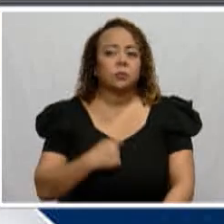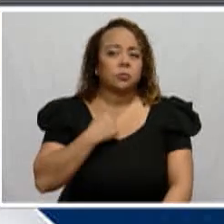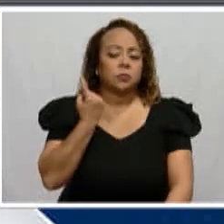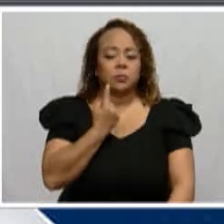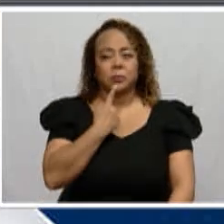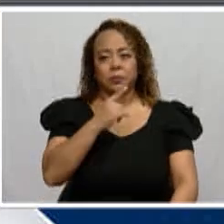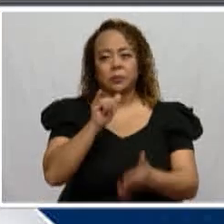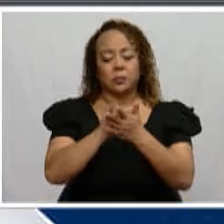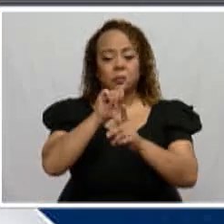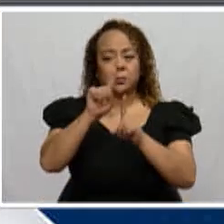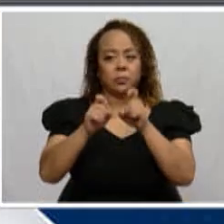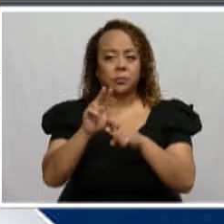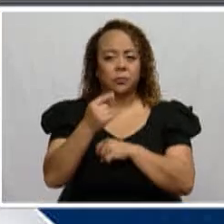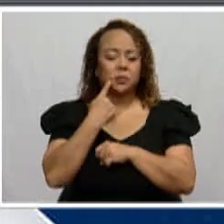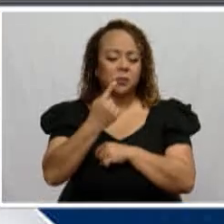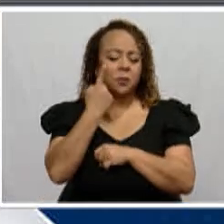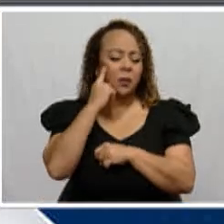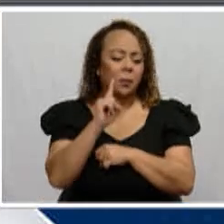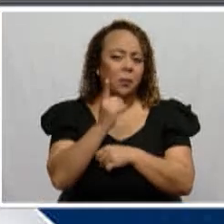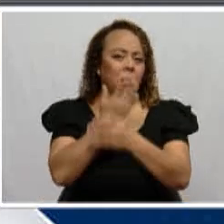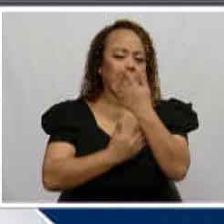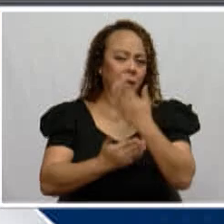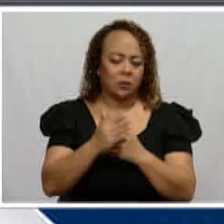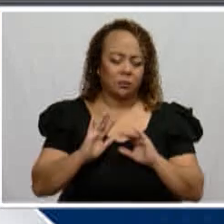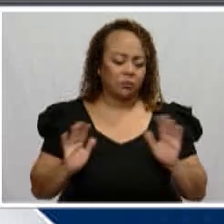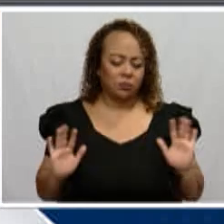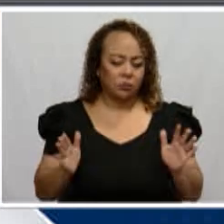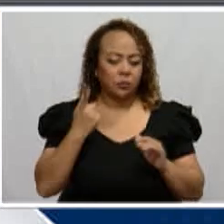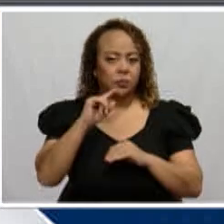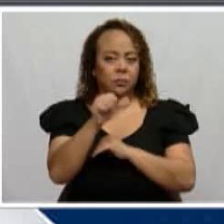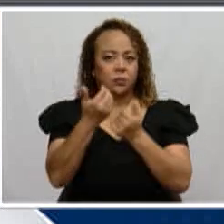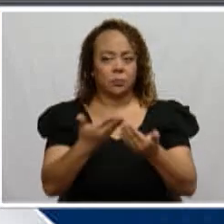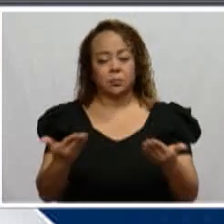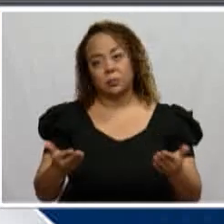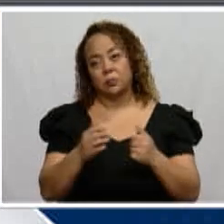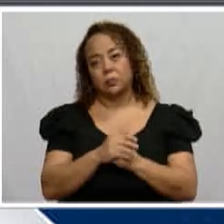no lo digo por eso de la mano y todo no no sino por otras cosas eso es lo mío